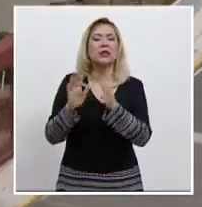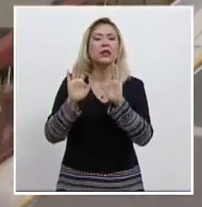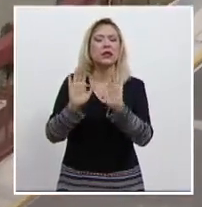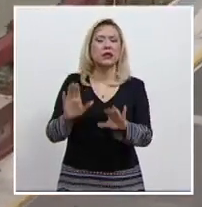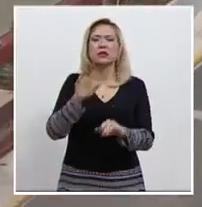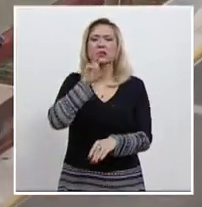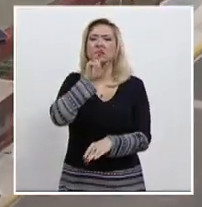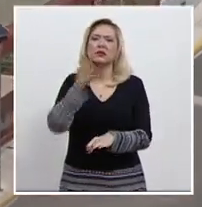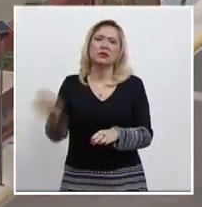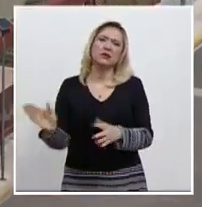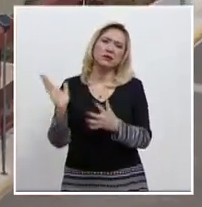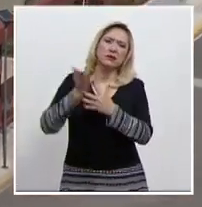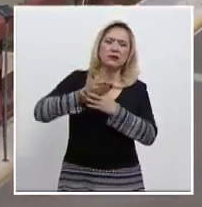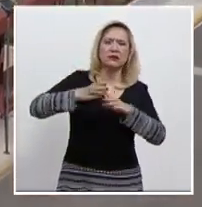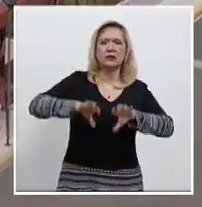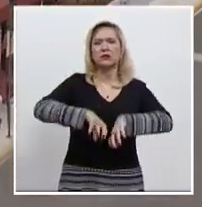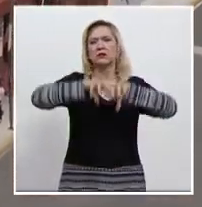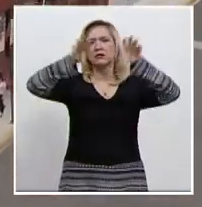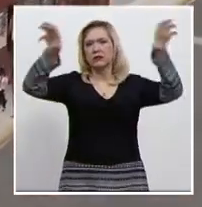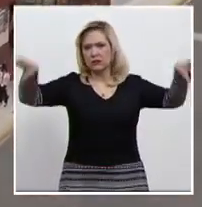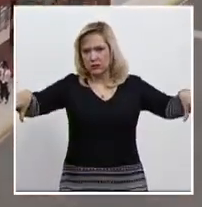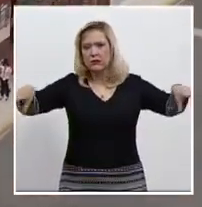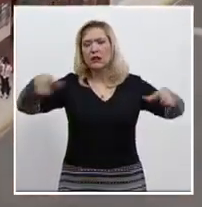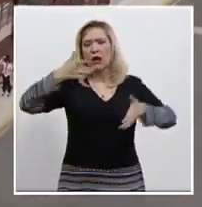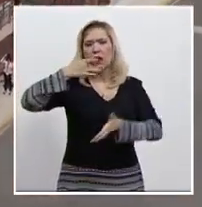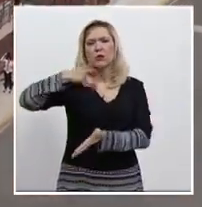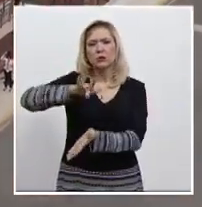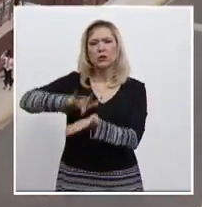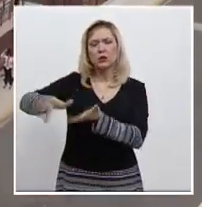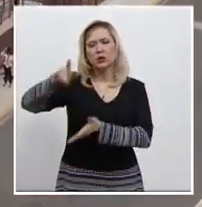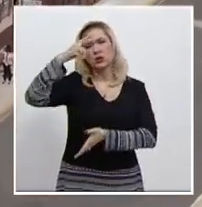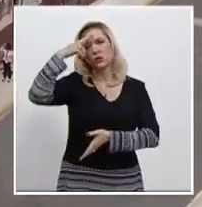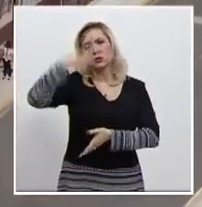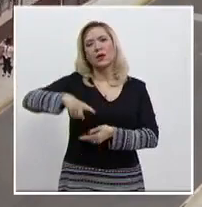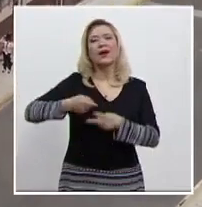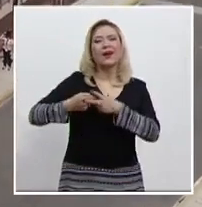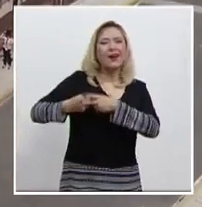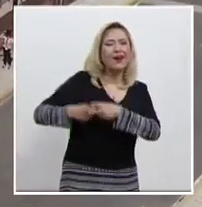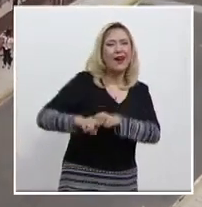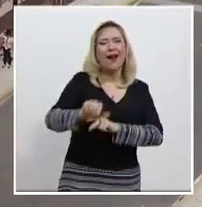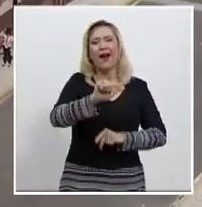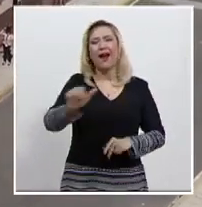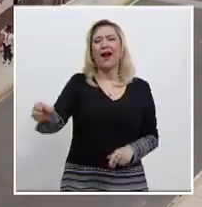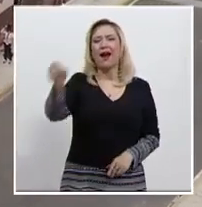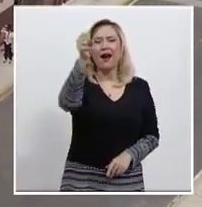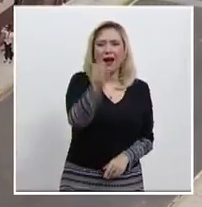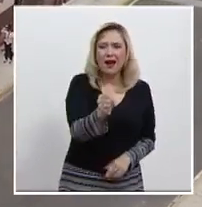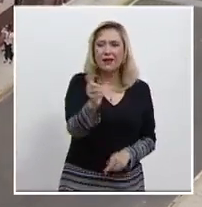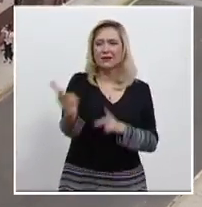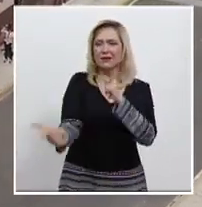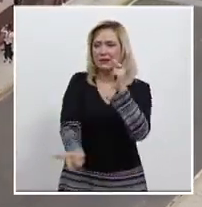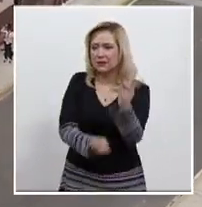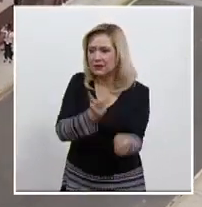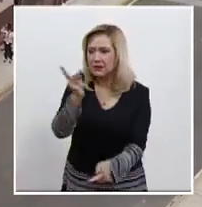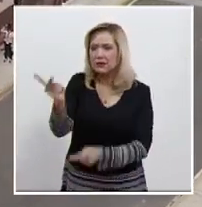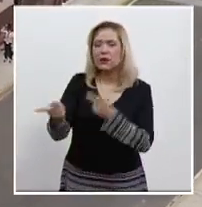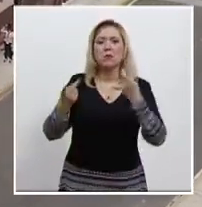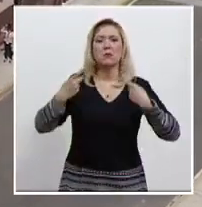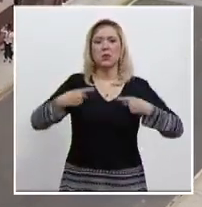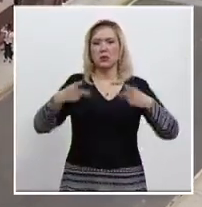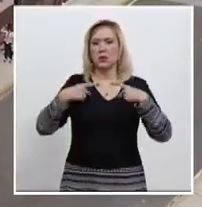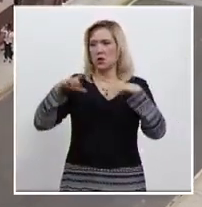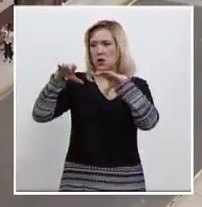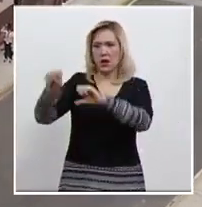juicio. Precisa que continuarán auxiliando en las audiencias iniciales e intermedias sin persona detenida que se